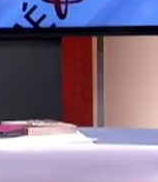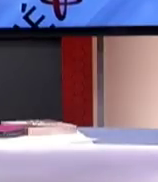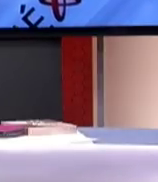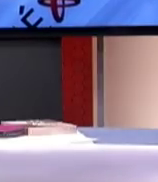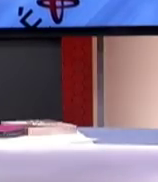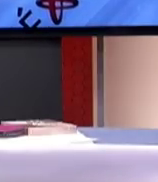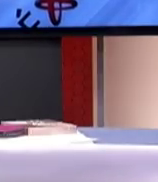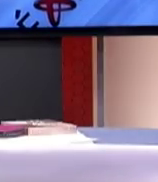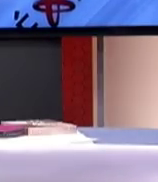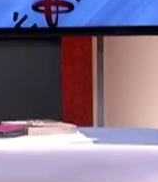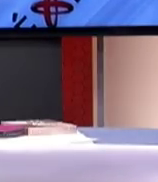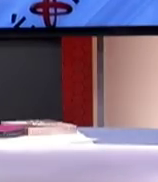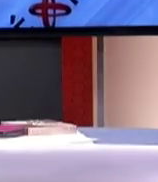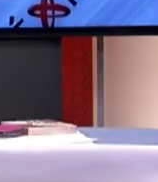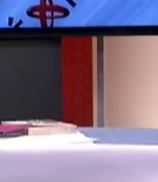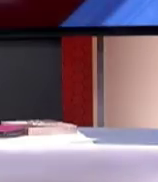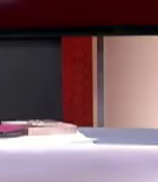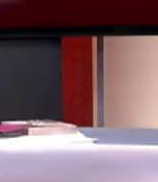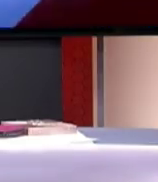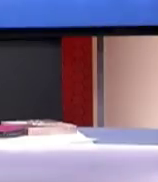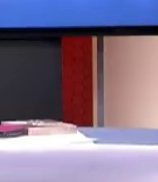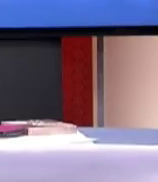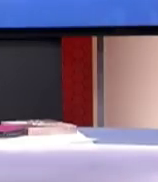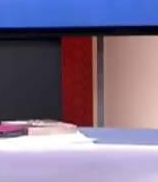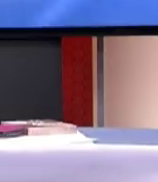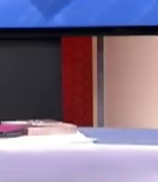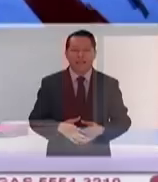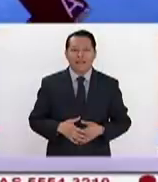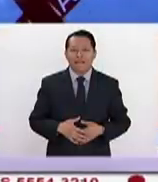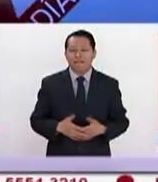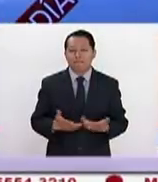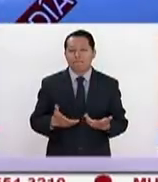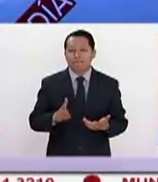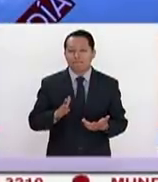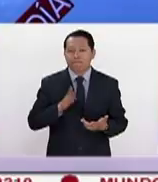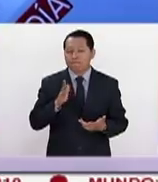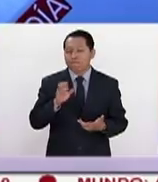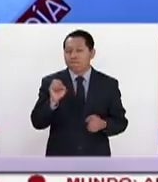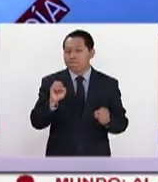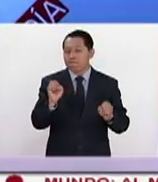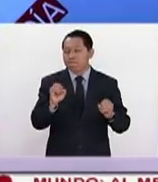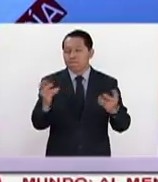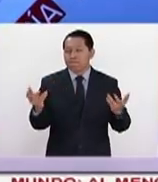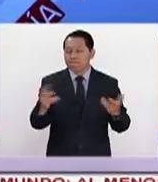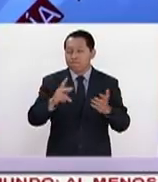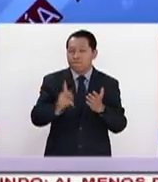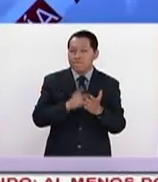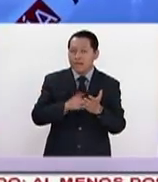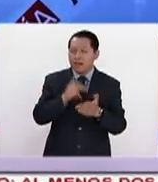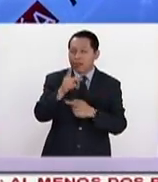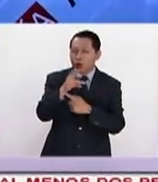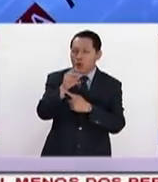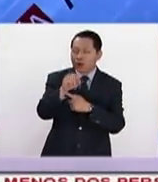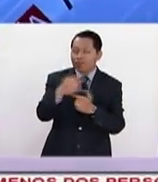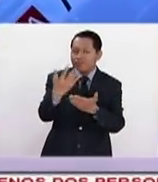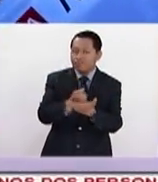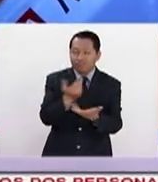Pati, Omar. Saludos al auditorio. Como digo, profesor, sin sorpresas, otra reelección más para